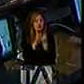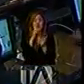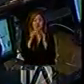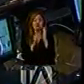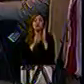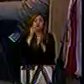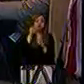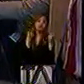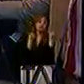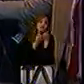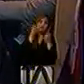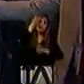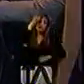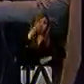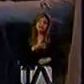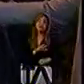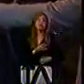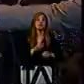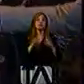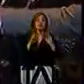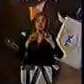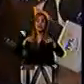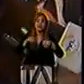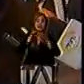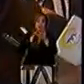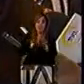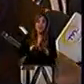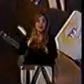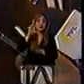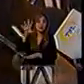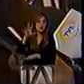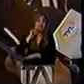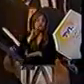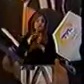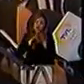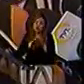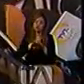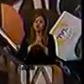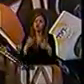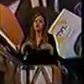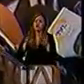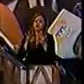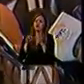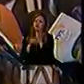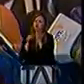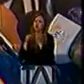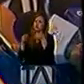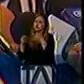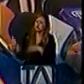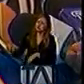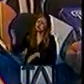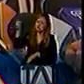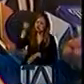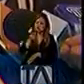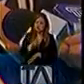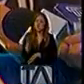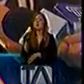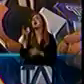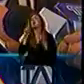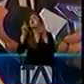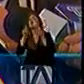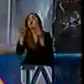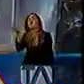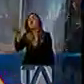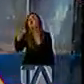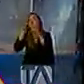apoyarán la resolución, igual que desde el morenismo. Es importante que venga el ministro, creo que como legisladores necesitamos conocer información de